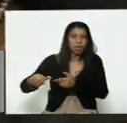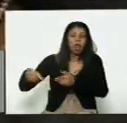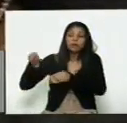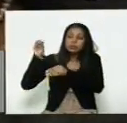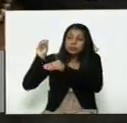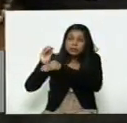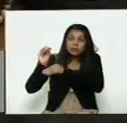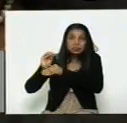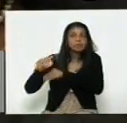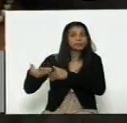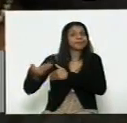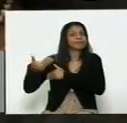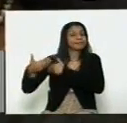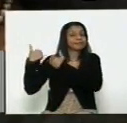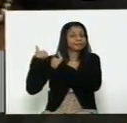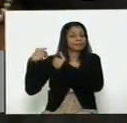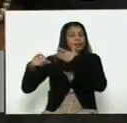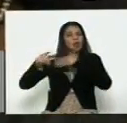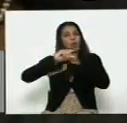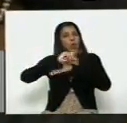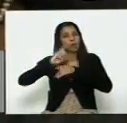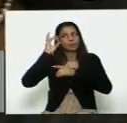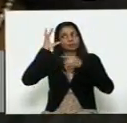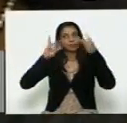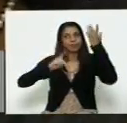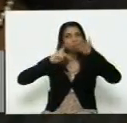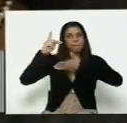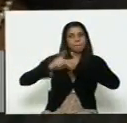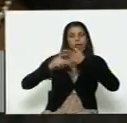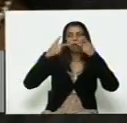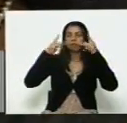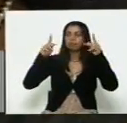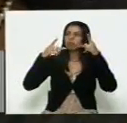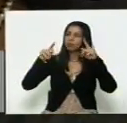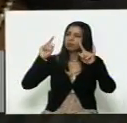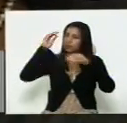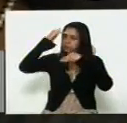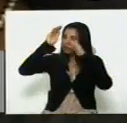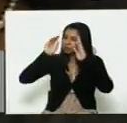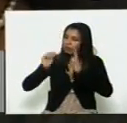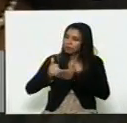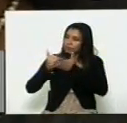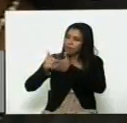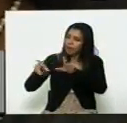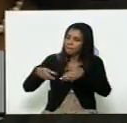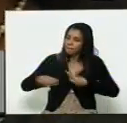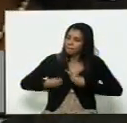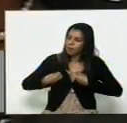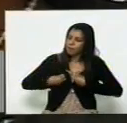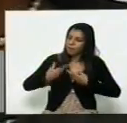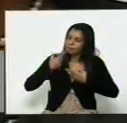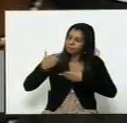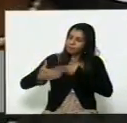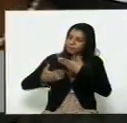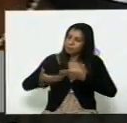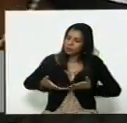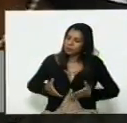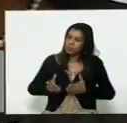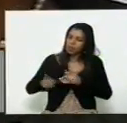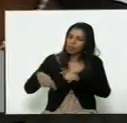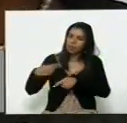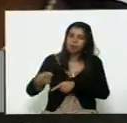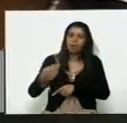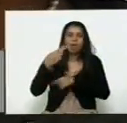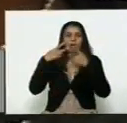mediante el desarrollo de políticas públicas orientadas a elevar la calidad de vida, el bienestar colectivo y el acceso a los